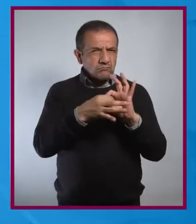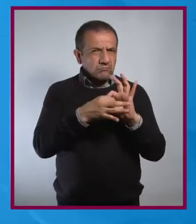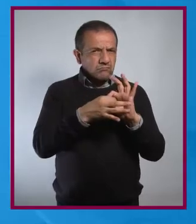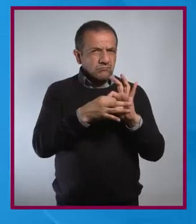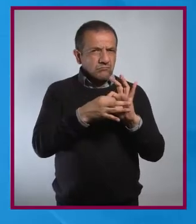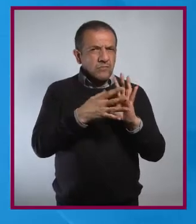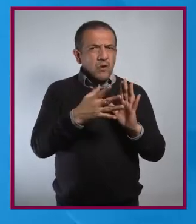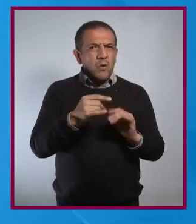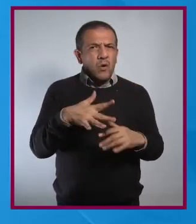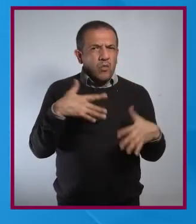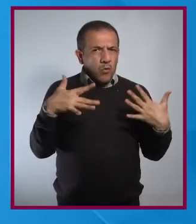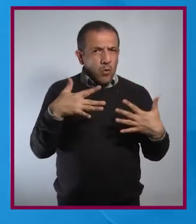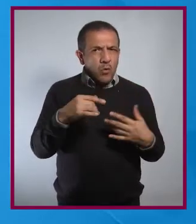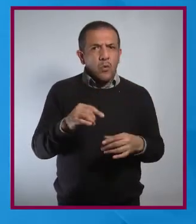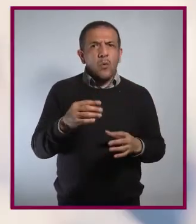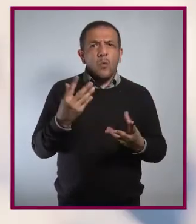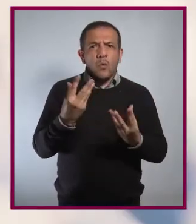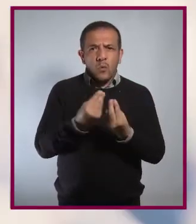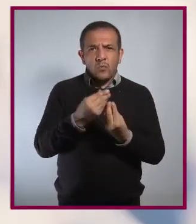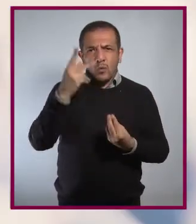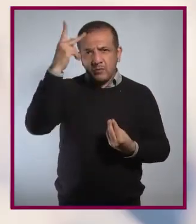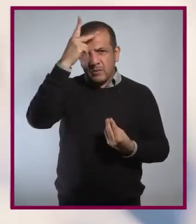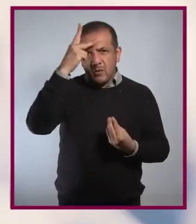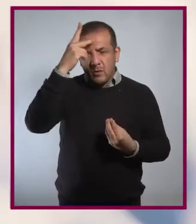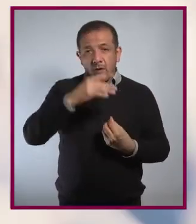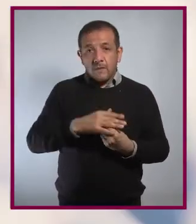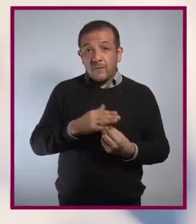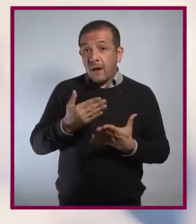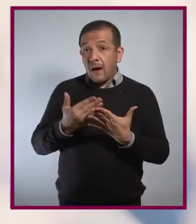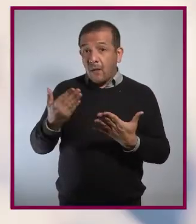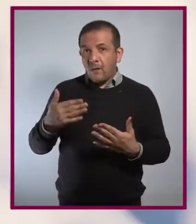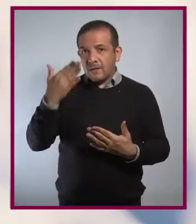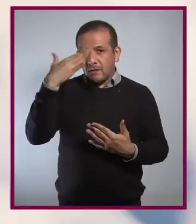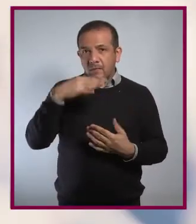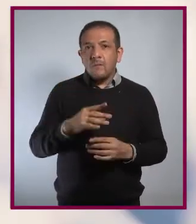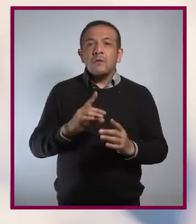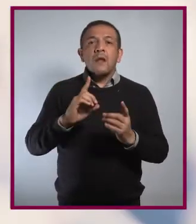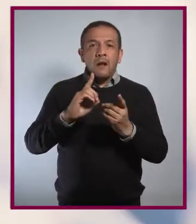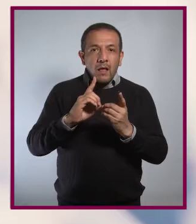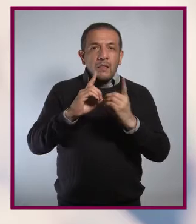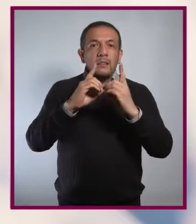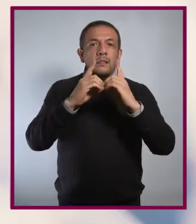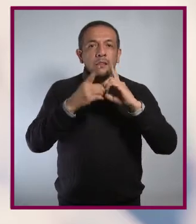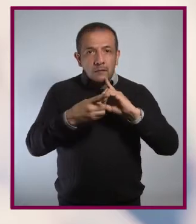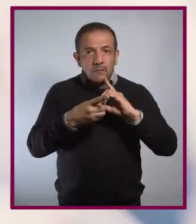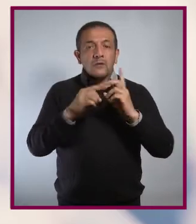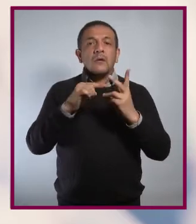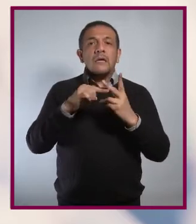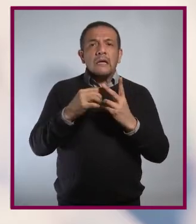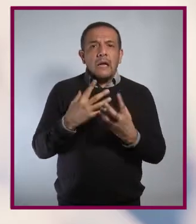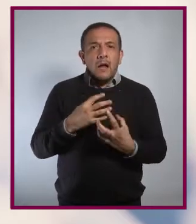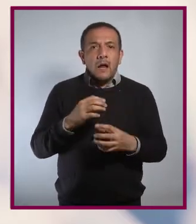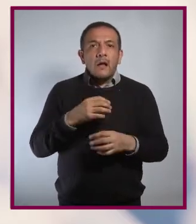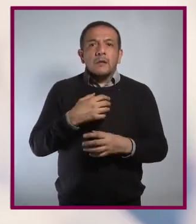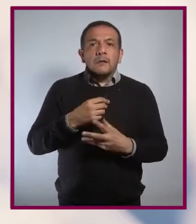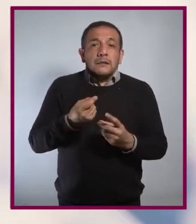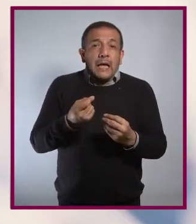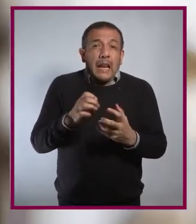padecimientos psiquiátricos. Ahora se sabe que la depresión y el estrés pueden hacernos sentir dolor.